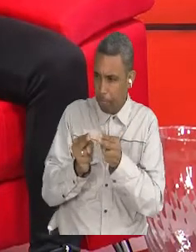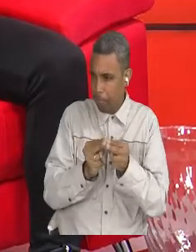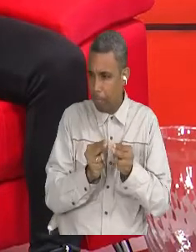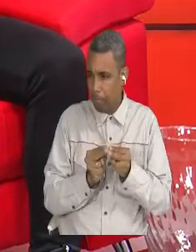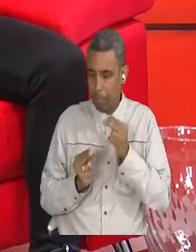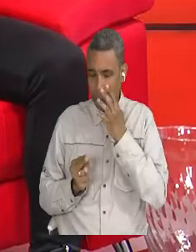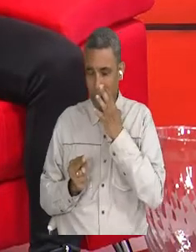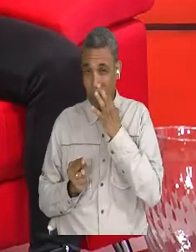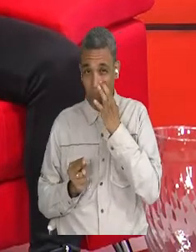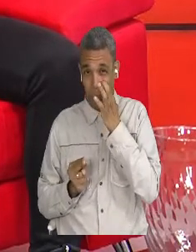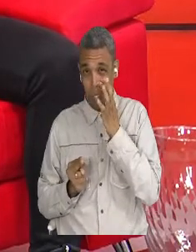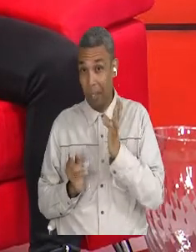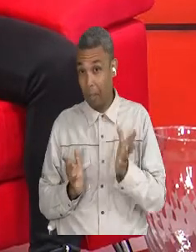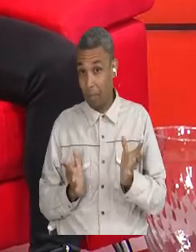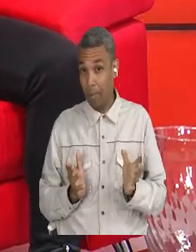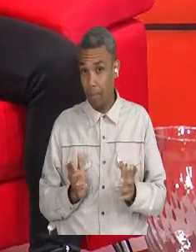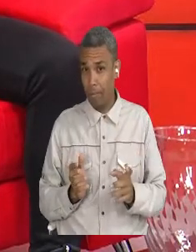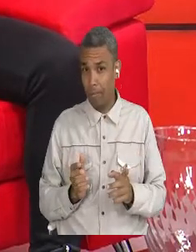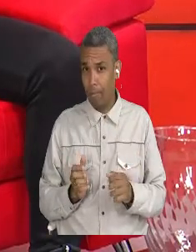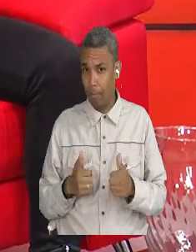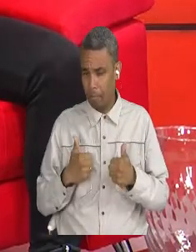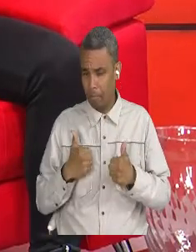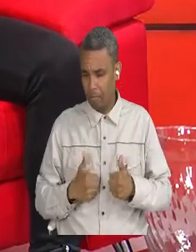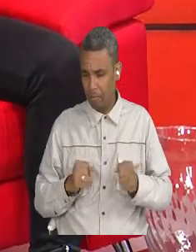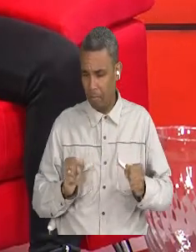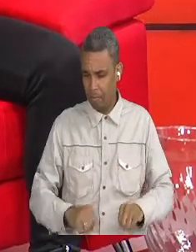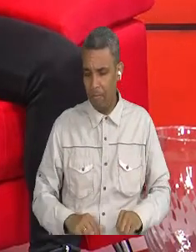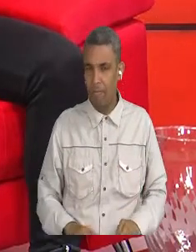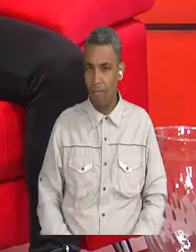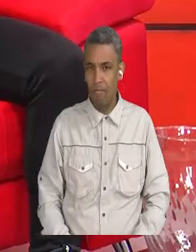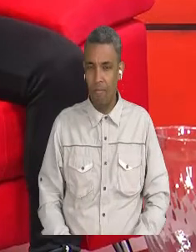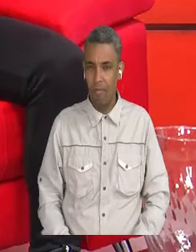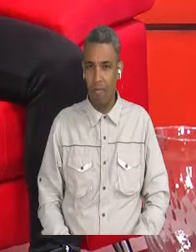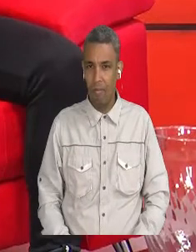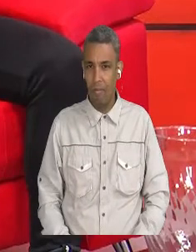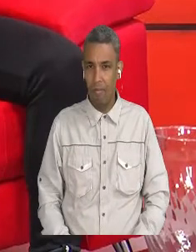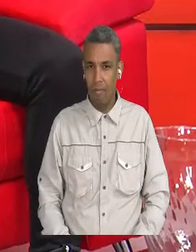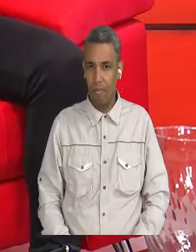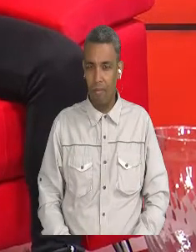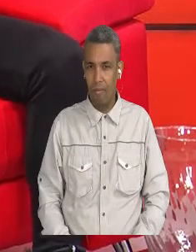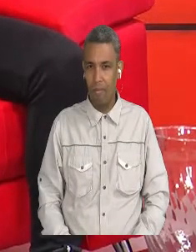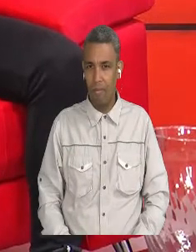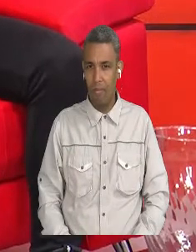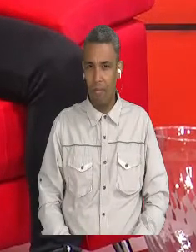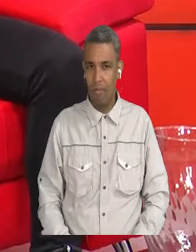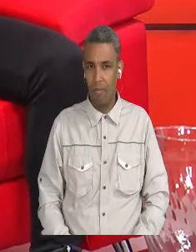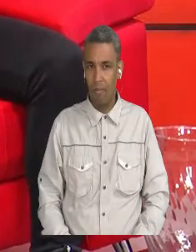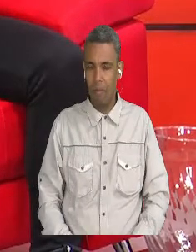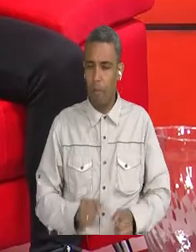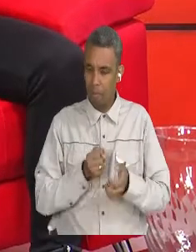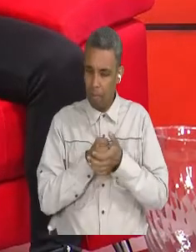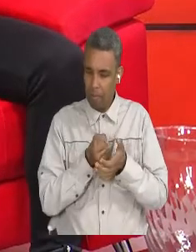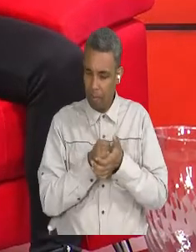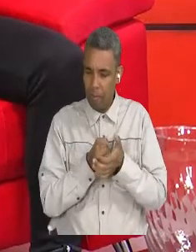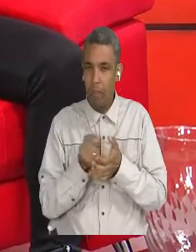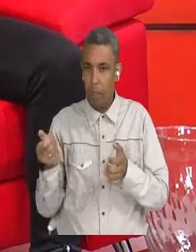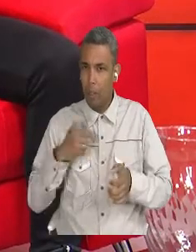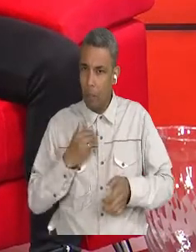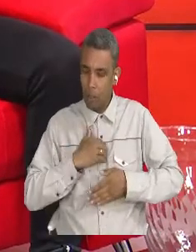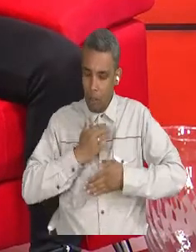que se organicen como grupo, y que cada uno se motive 100% a lo que están haciendo. Prácticamente